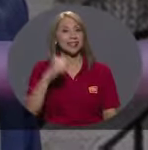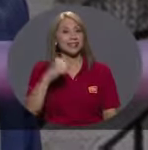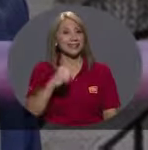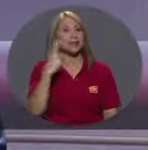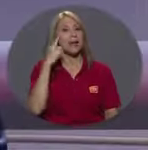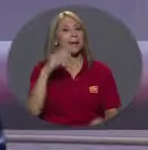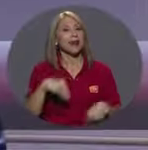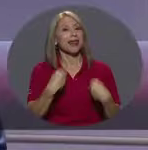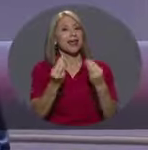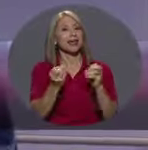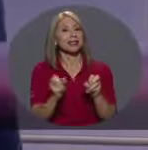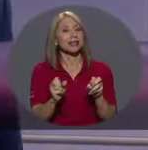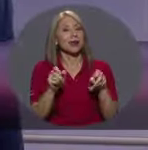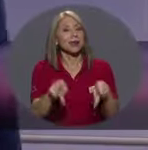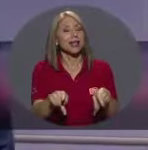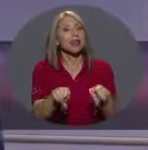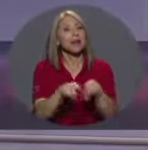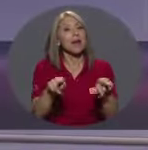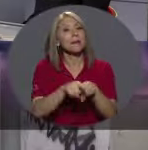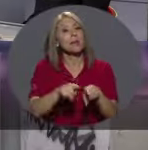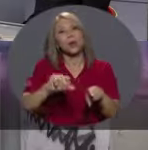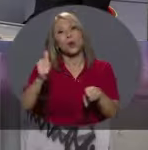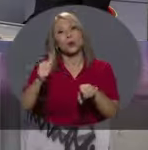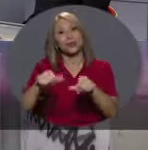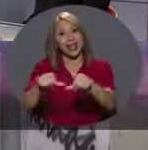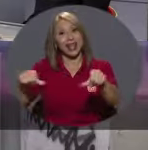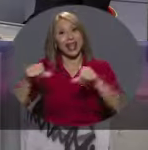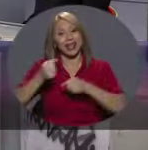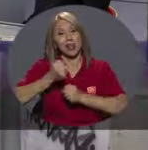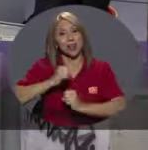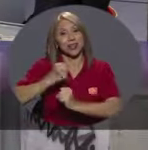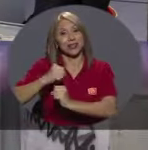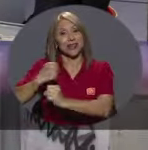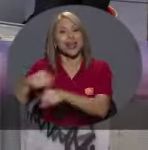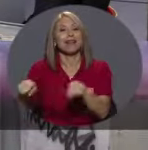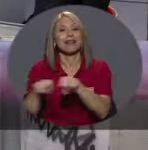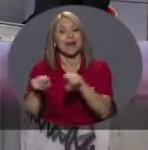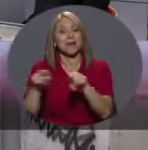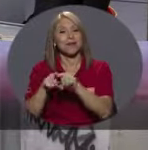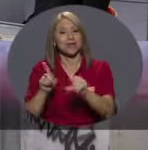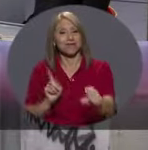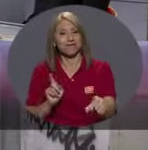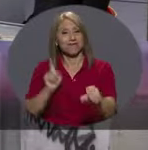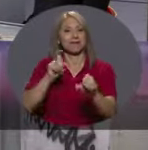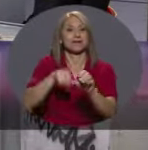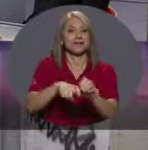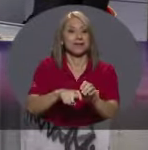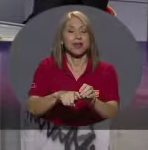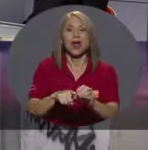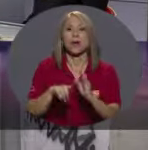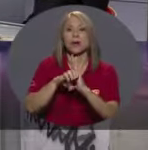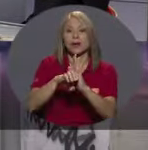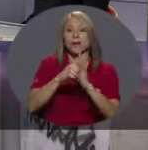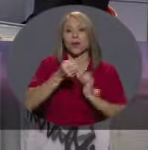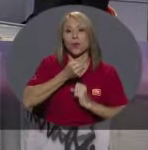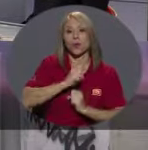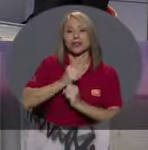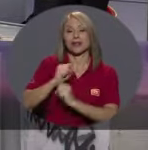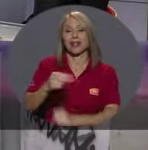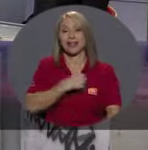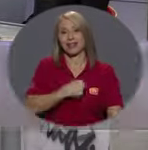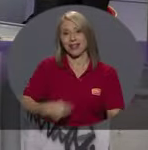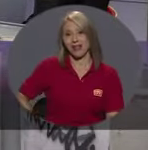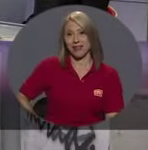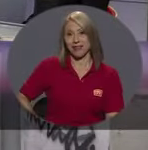caso. Sí, precisamente para darles esa oportunidad también otro sector, el sector municipal también se ha unido a esta iniciativa. Una de